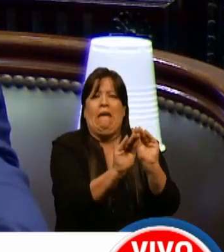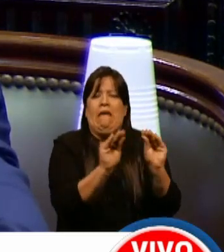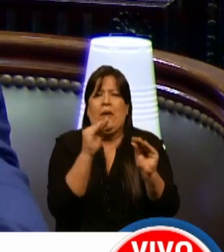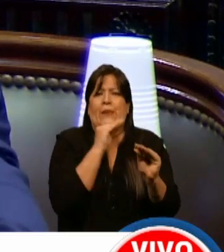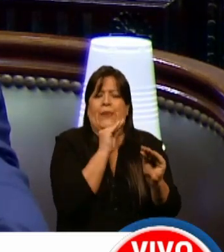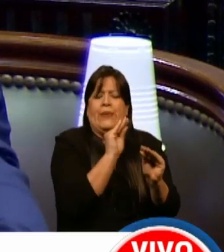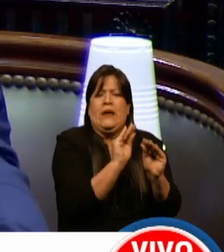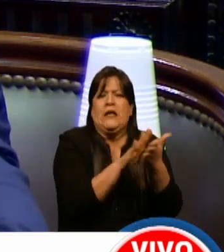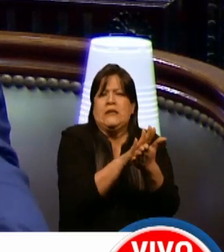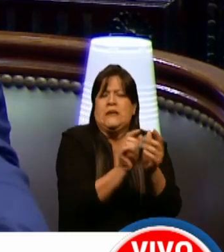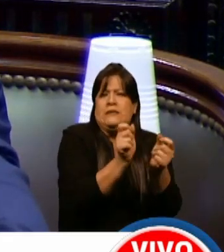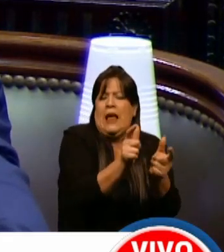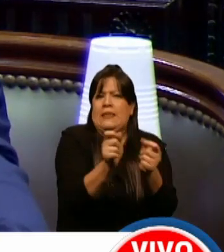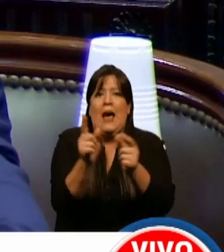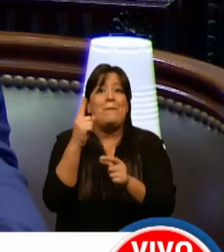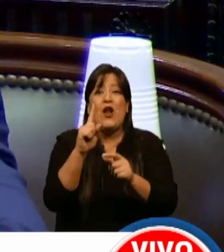fondo.